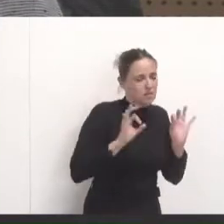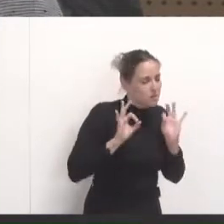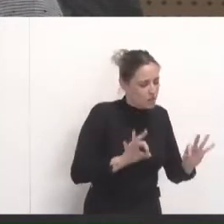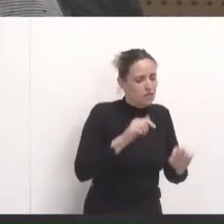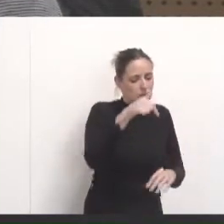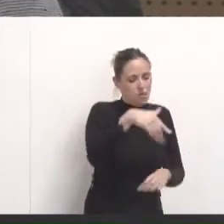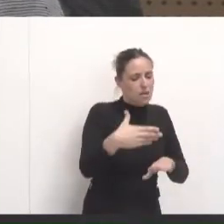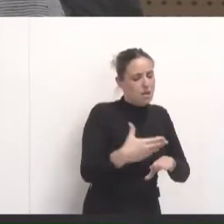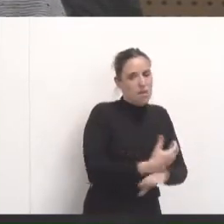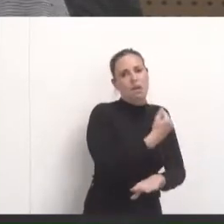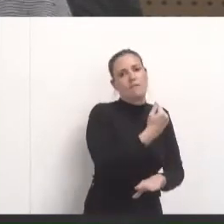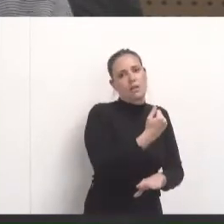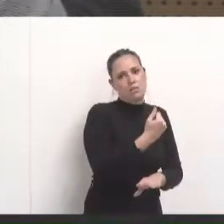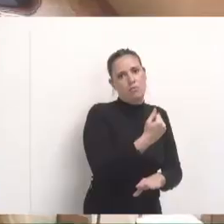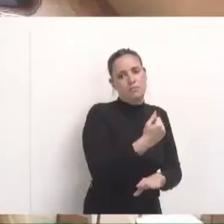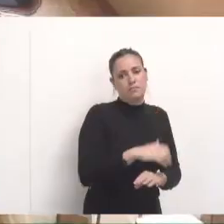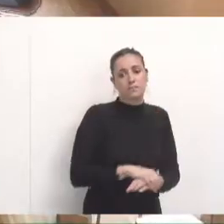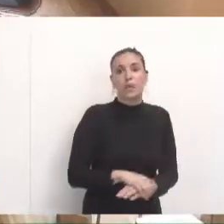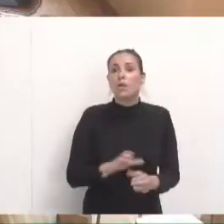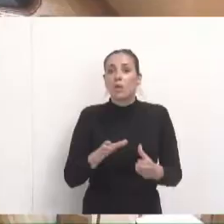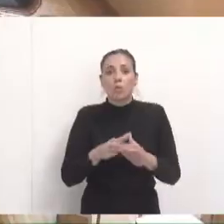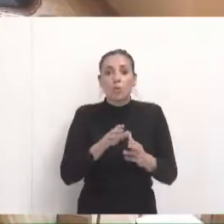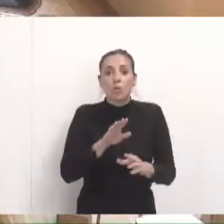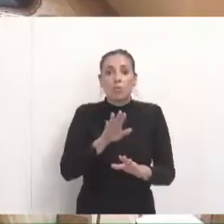institución. ¿Algún grupo desea intervenir?